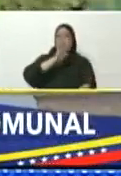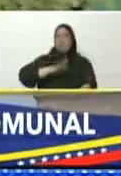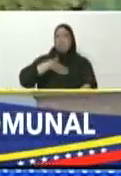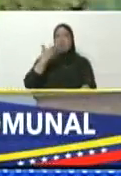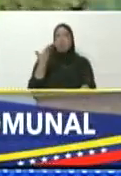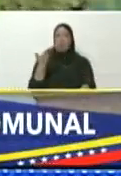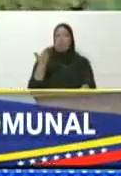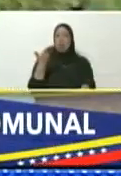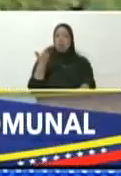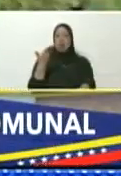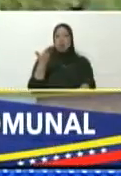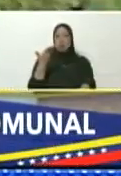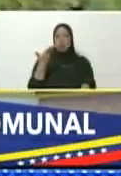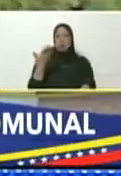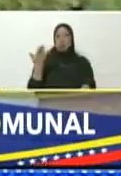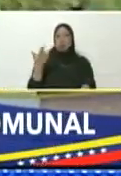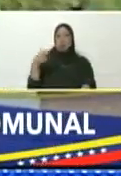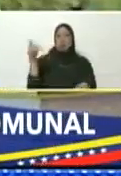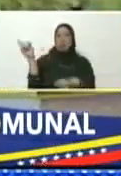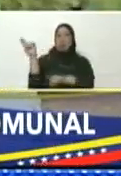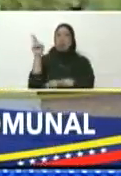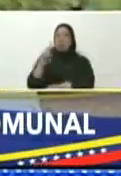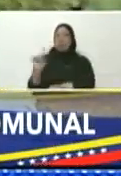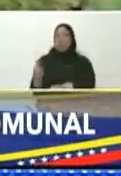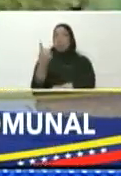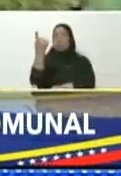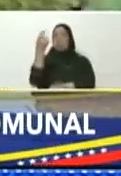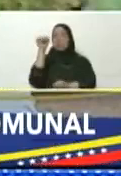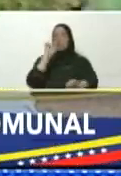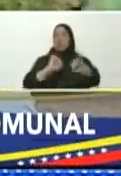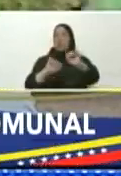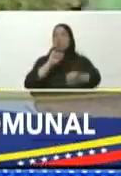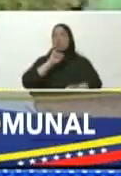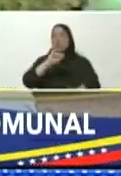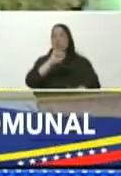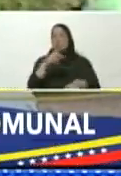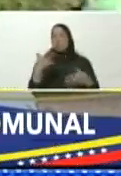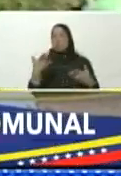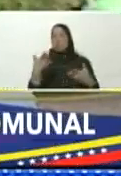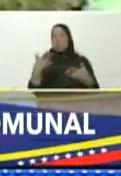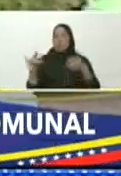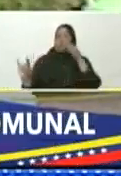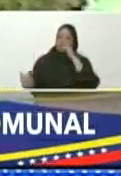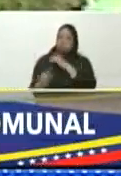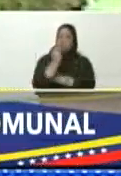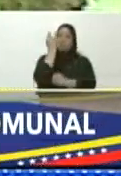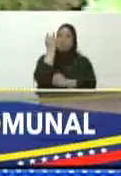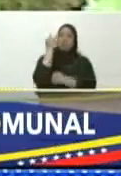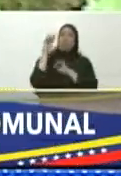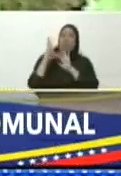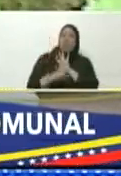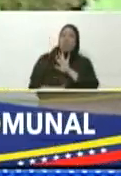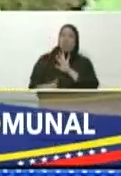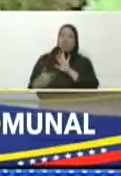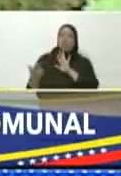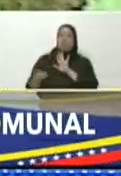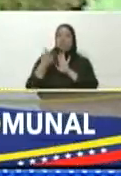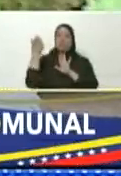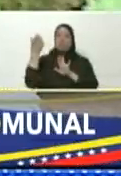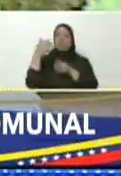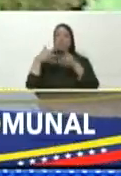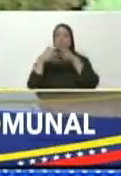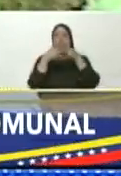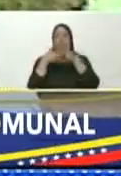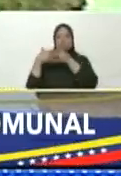podía vacilar ni un segundo para enfrentar a los traidores, a los corruptos, a los bandidos y al